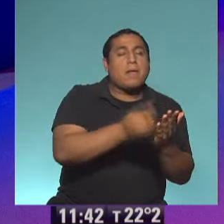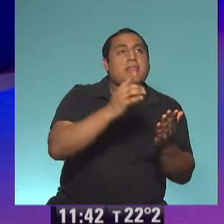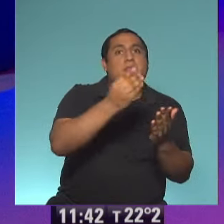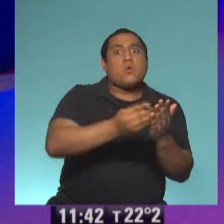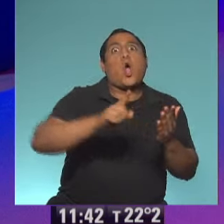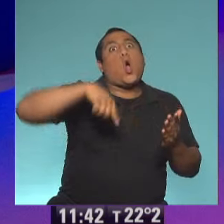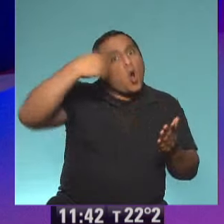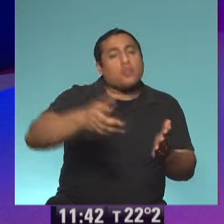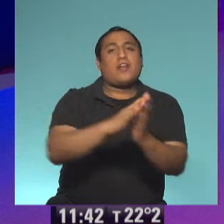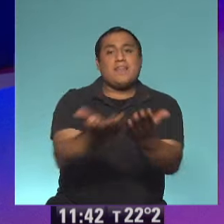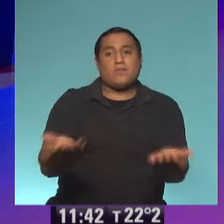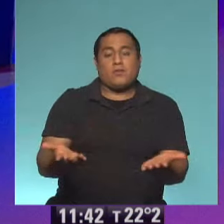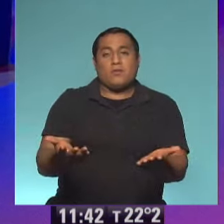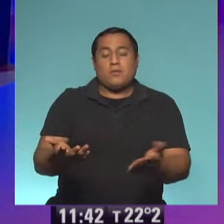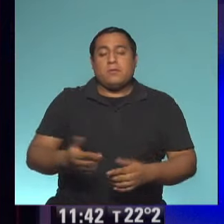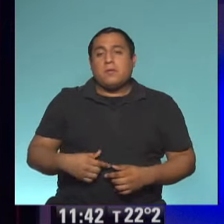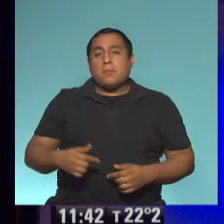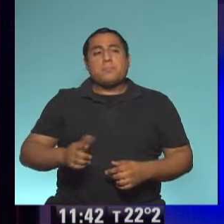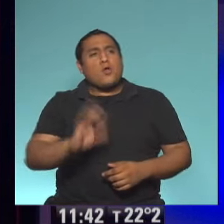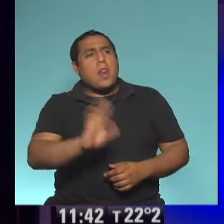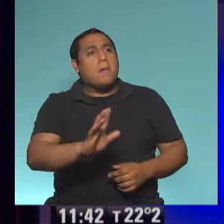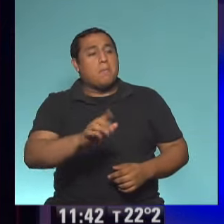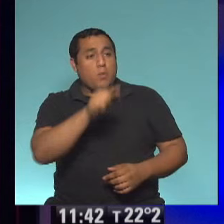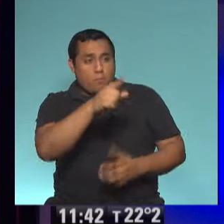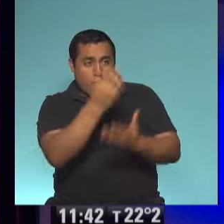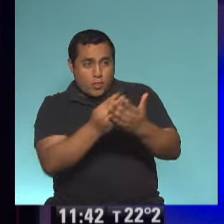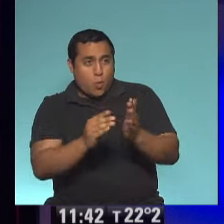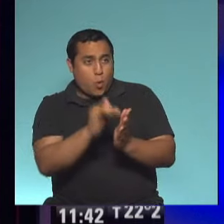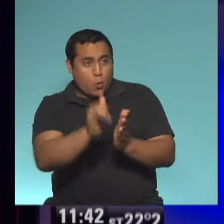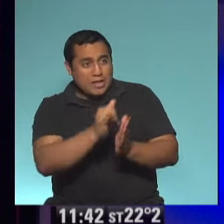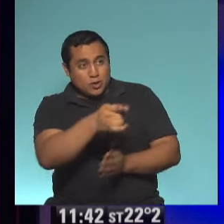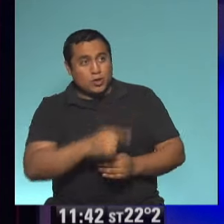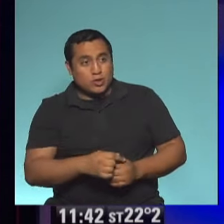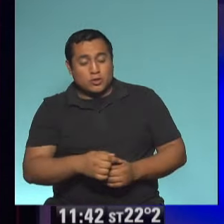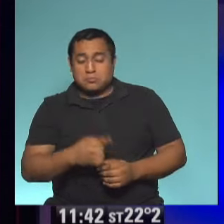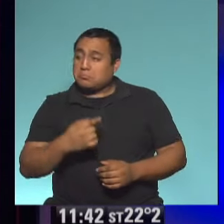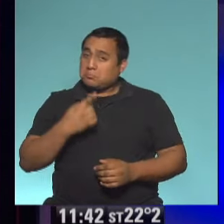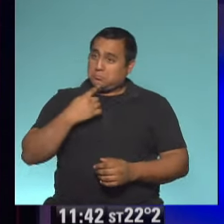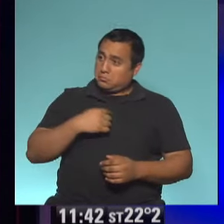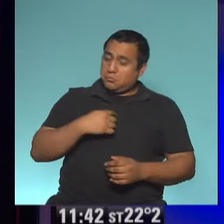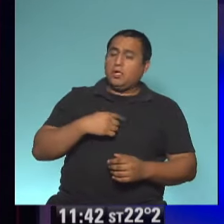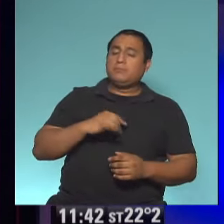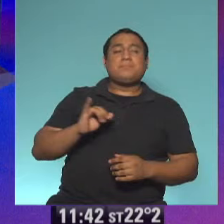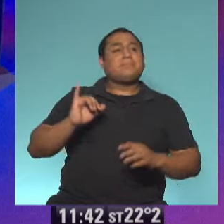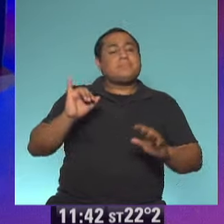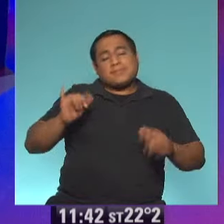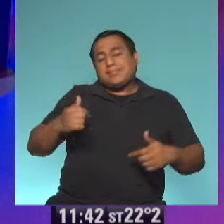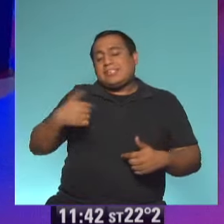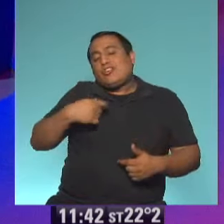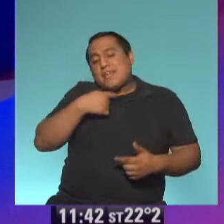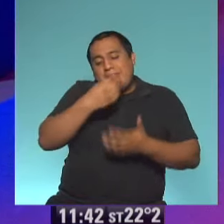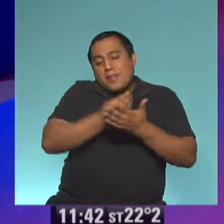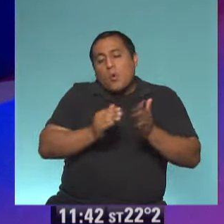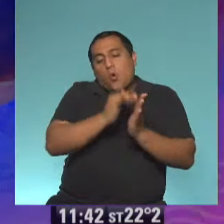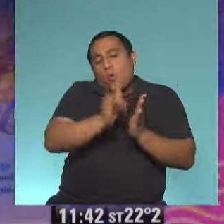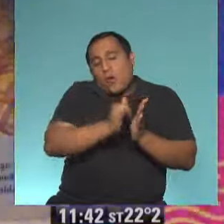porque precisamente ese soy yo. ¿Eres el ilustrador de cuentos? Me preguntas. Sí, bueno, en realidad yo quería ser un ilustrador de cuentos y